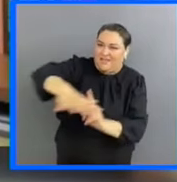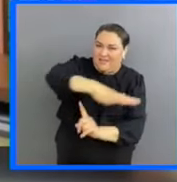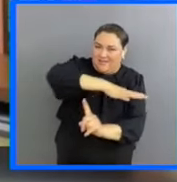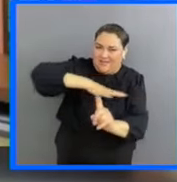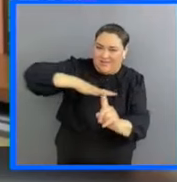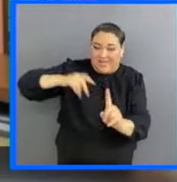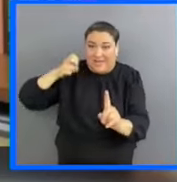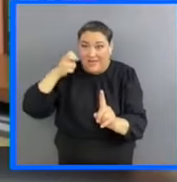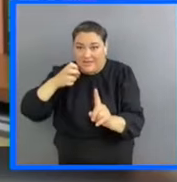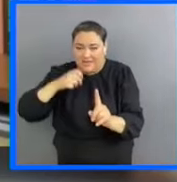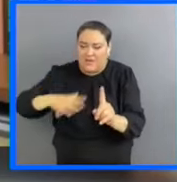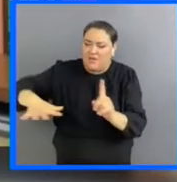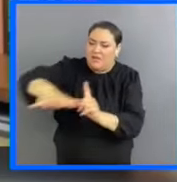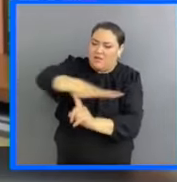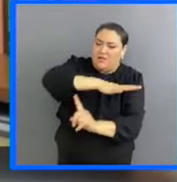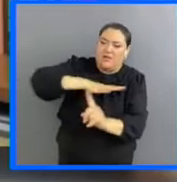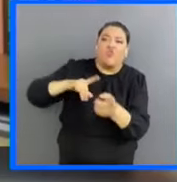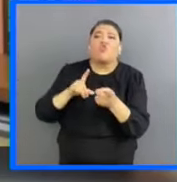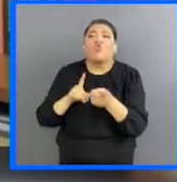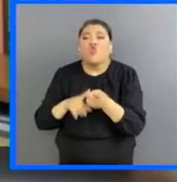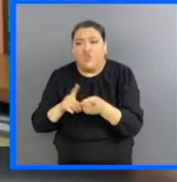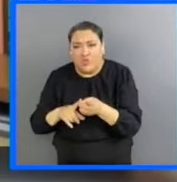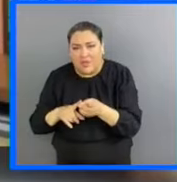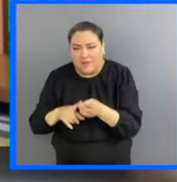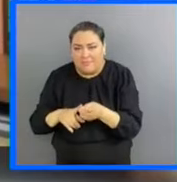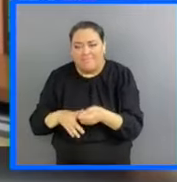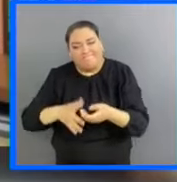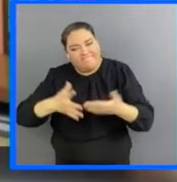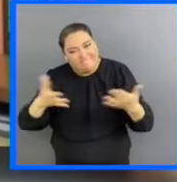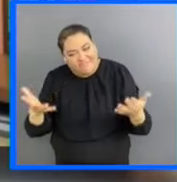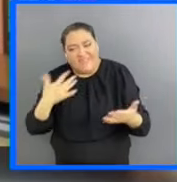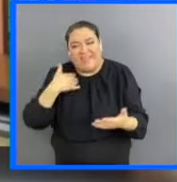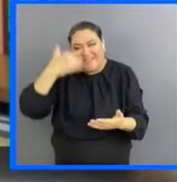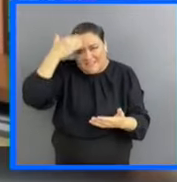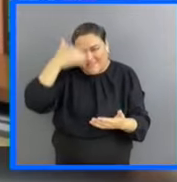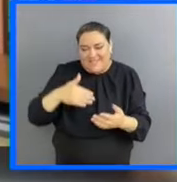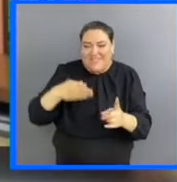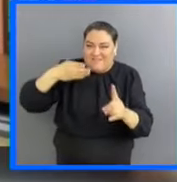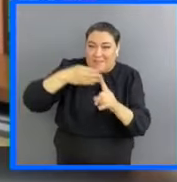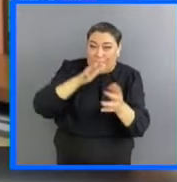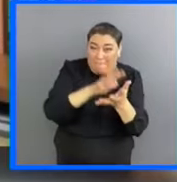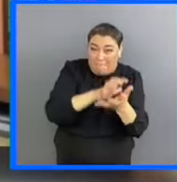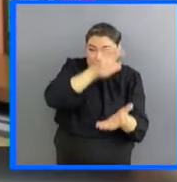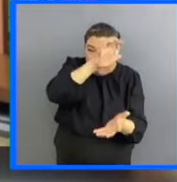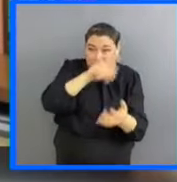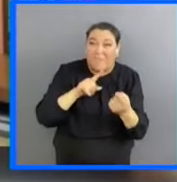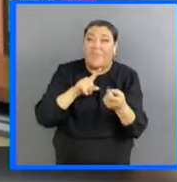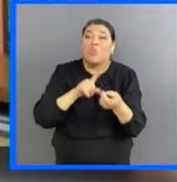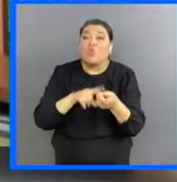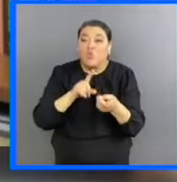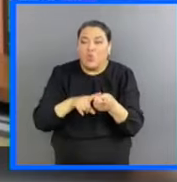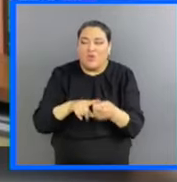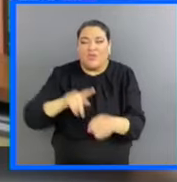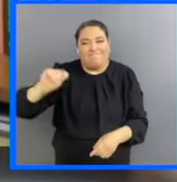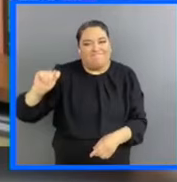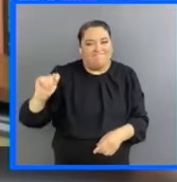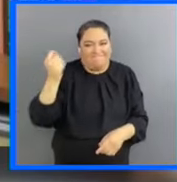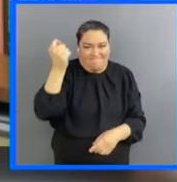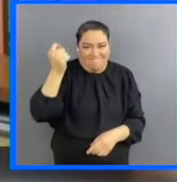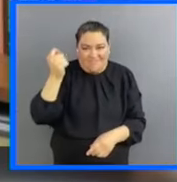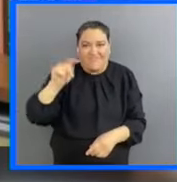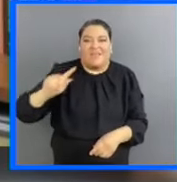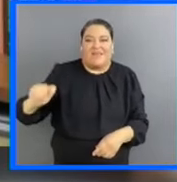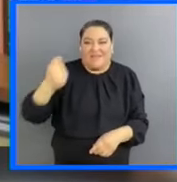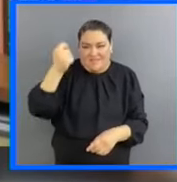contexto incluye también, y muy especialmente, los avances tecnológicos en los últimos